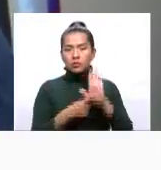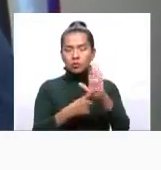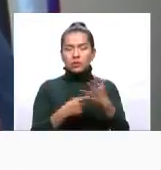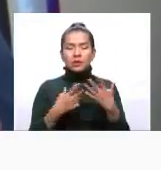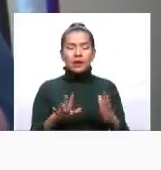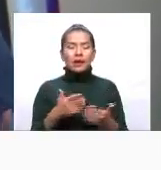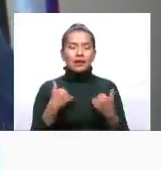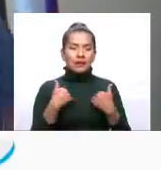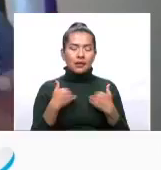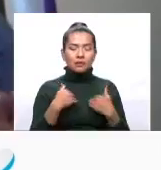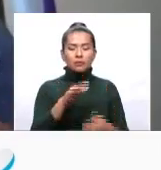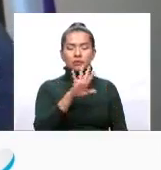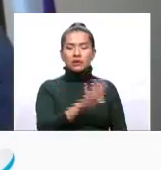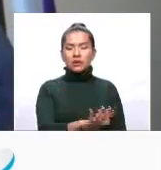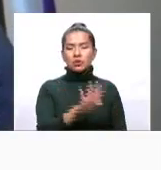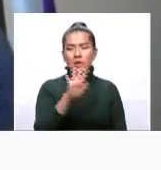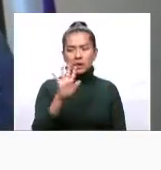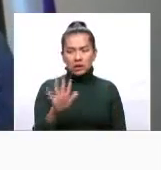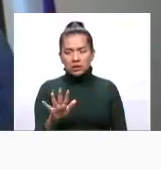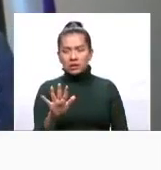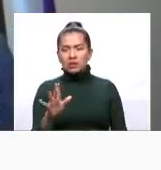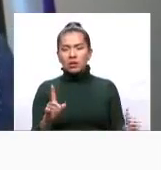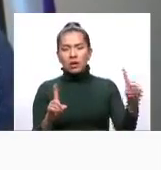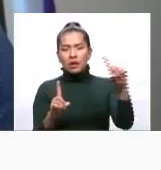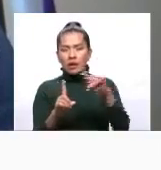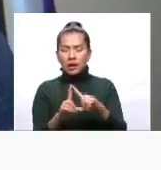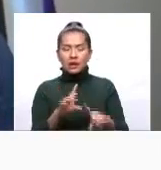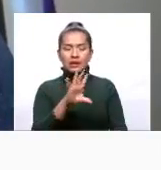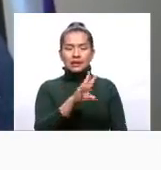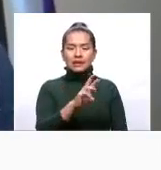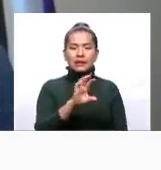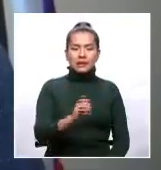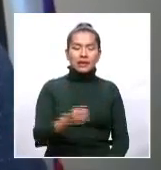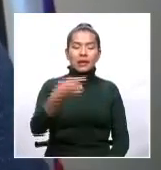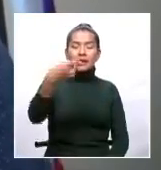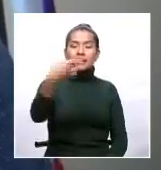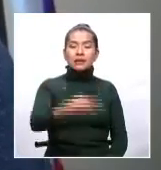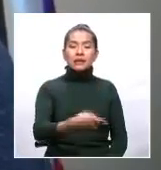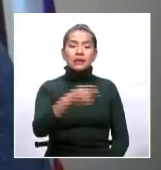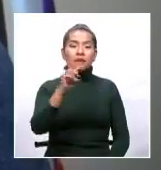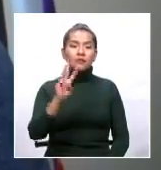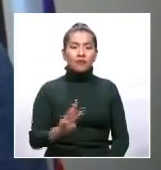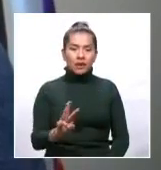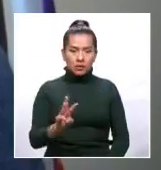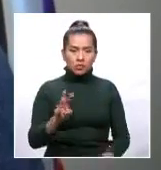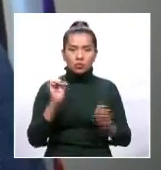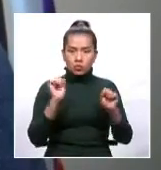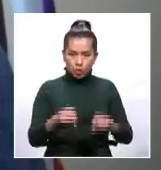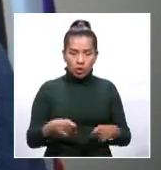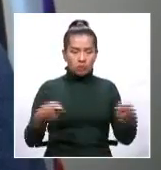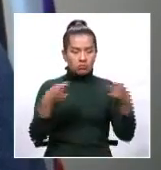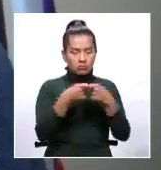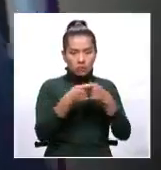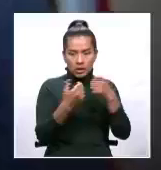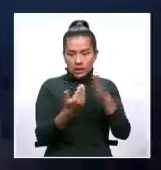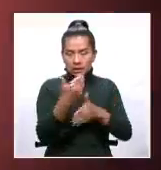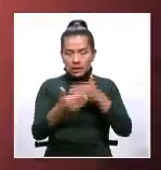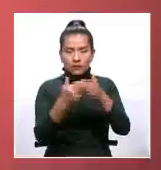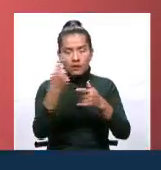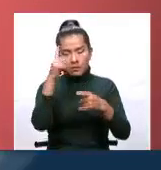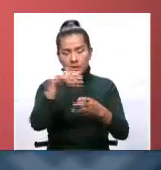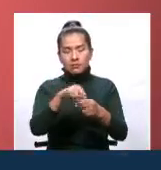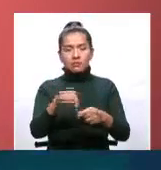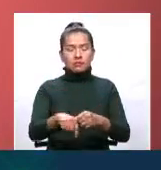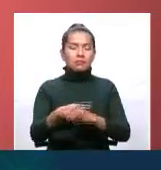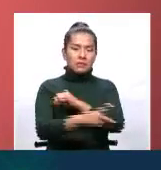los 55 a 60 gigavatios de poder instalar en energías renovables en nuestro país. Si